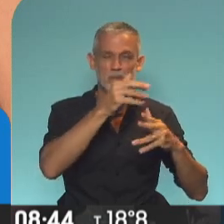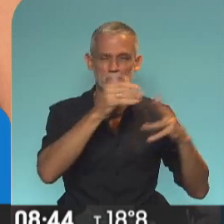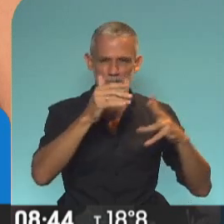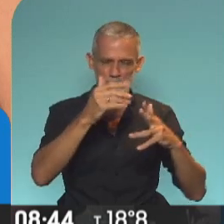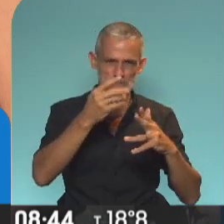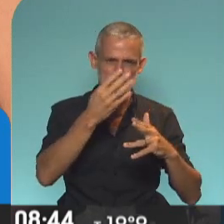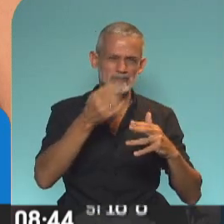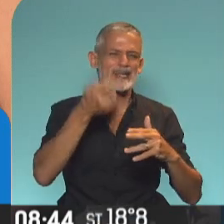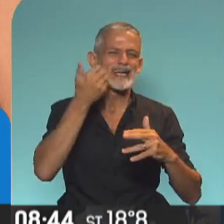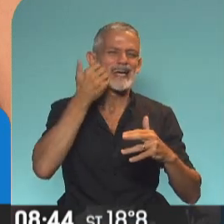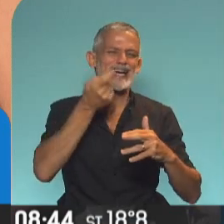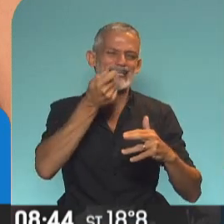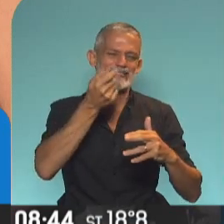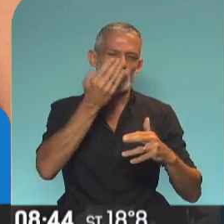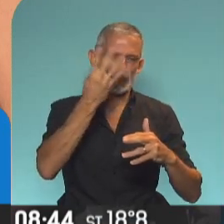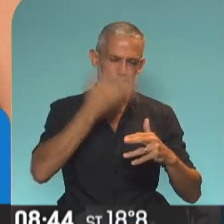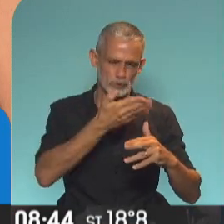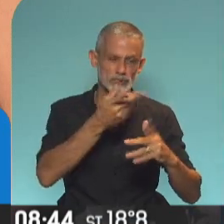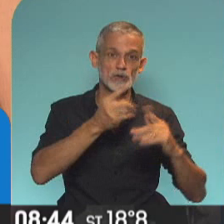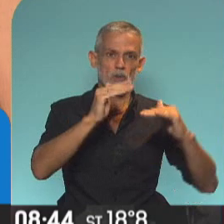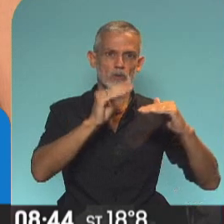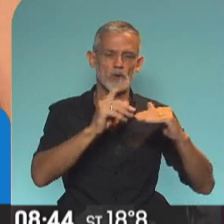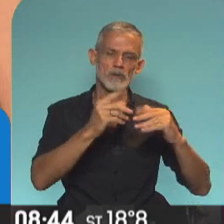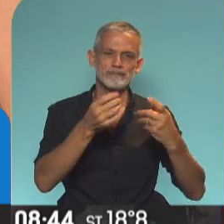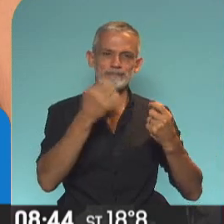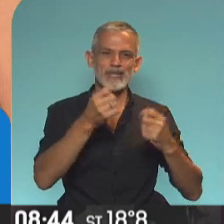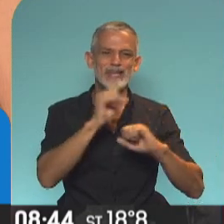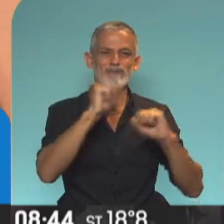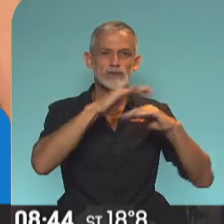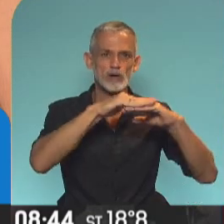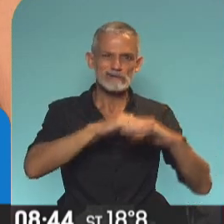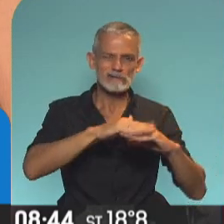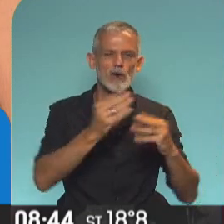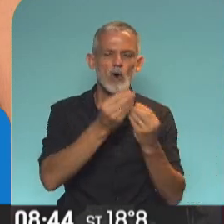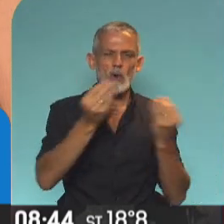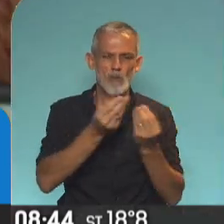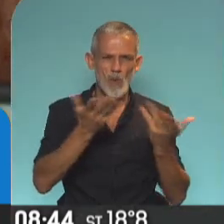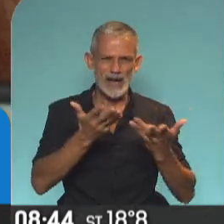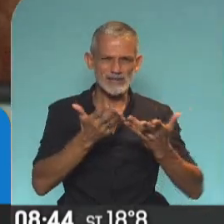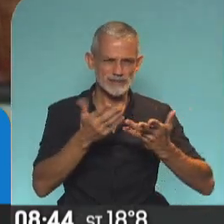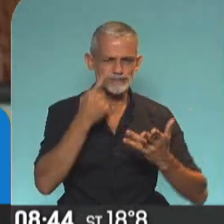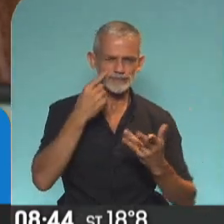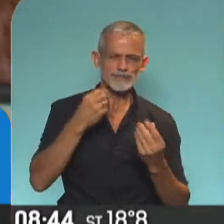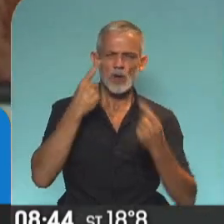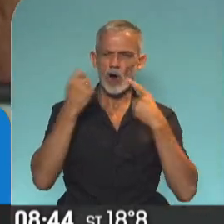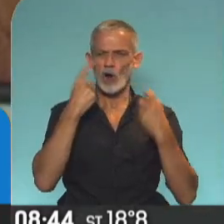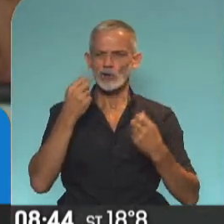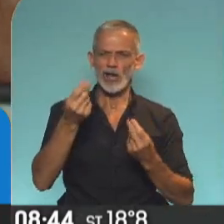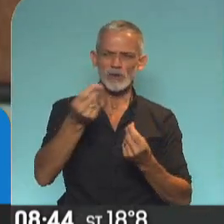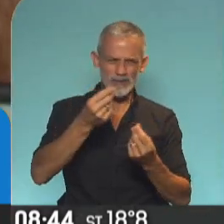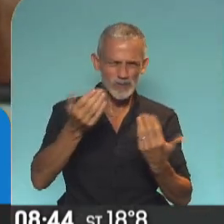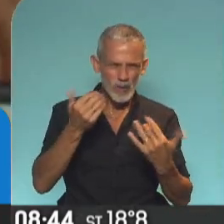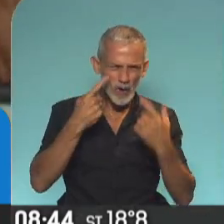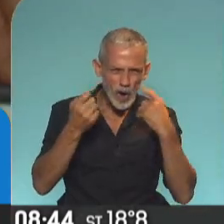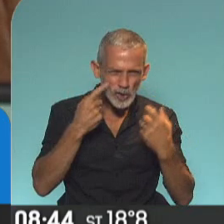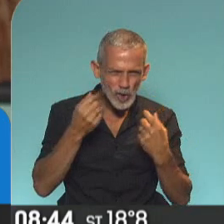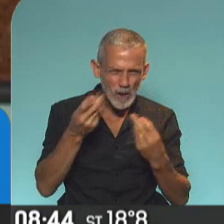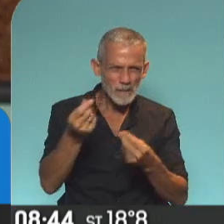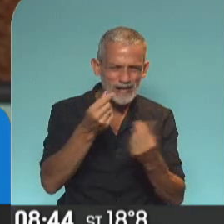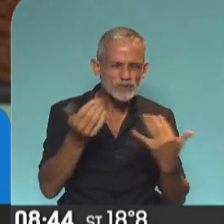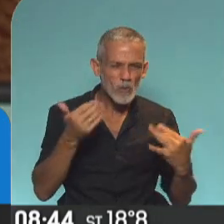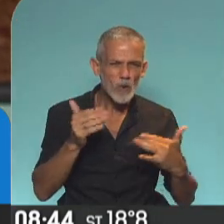exportación. Y segundo, para que se pague la segmentación de las retenciones y fundamentalmente para que exista algún control respecto de cómo